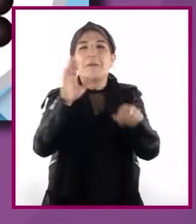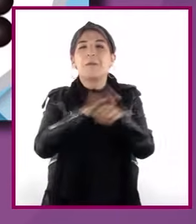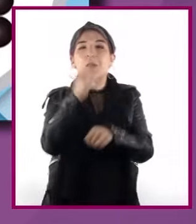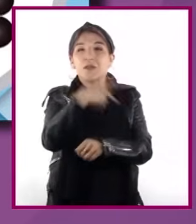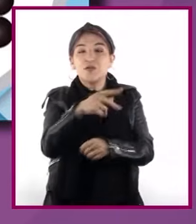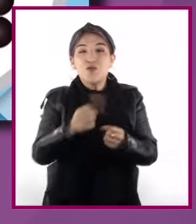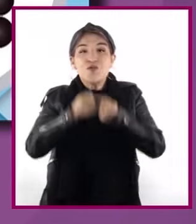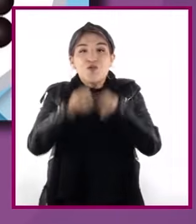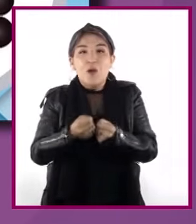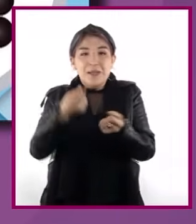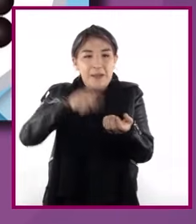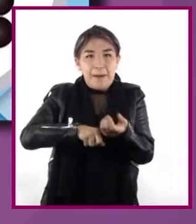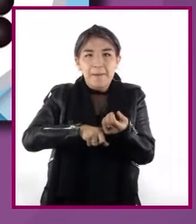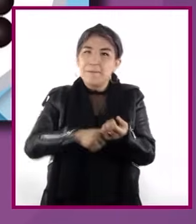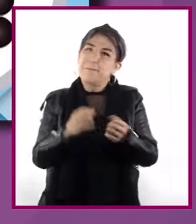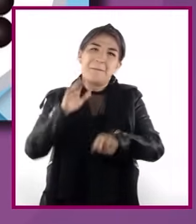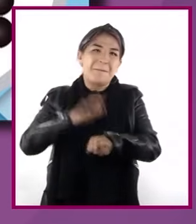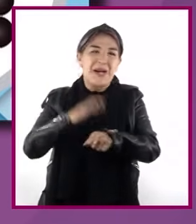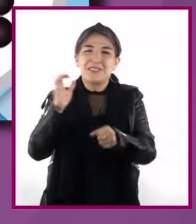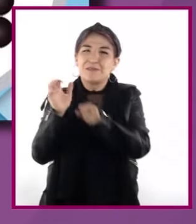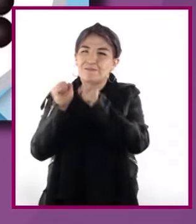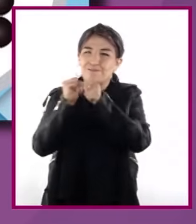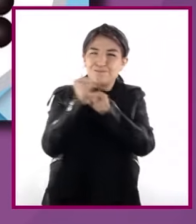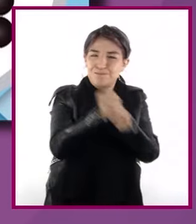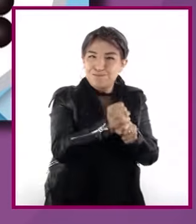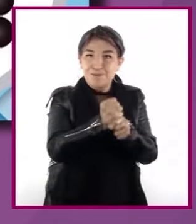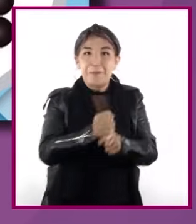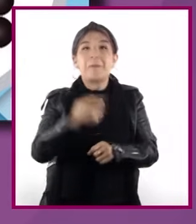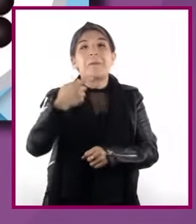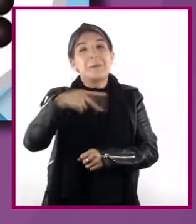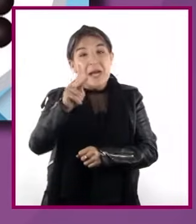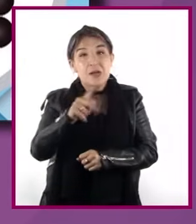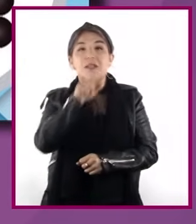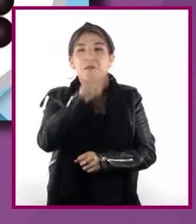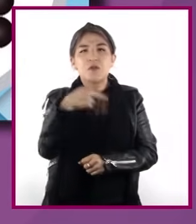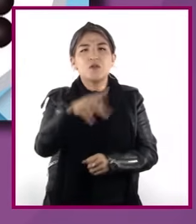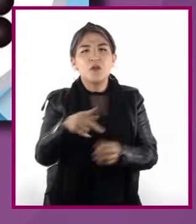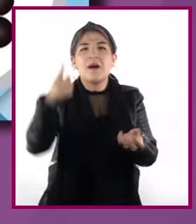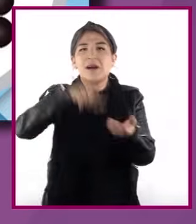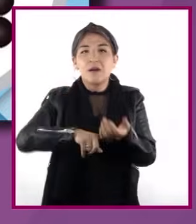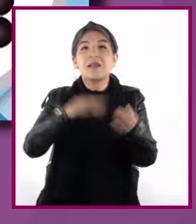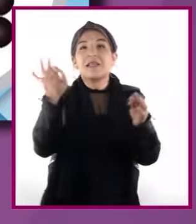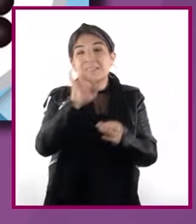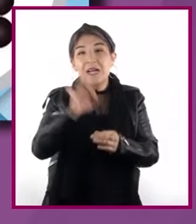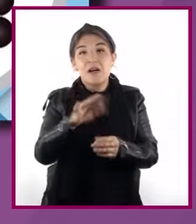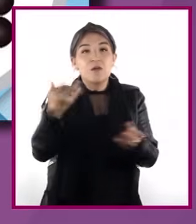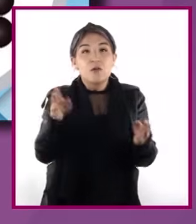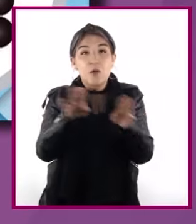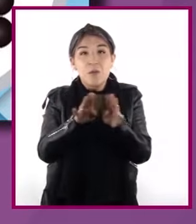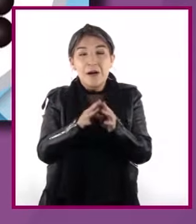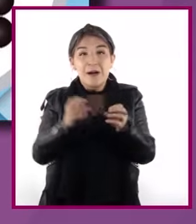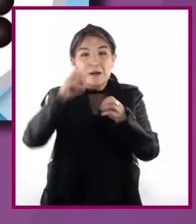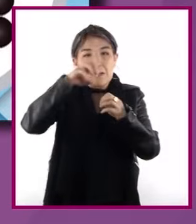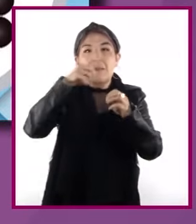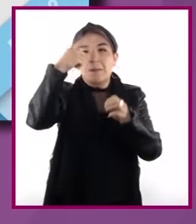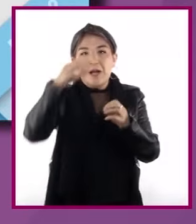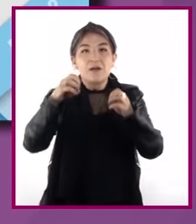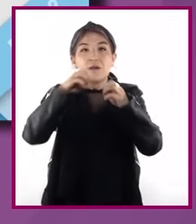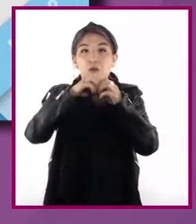de cohesión entre ellas es muy fuerte. Sin embargo, la fuerza de repulsión hace que no estén totalmente